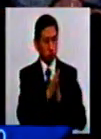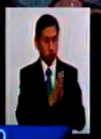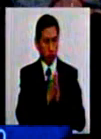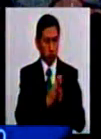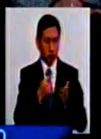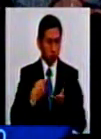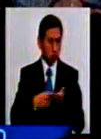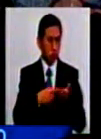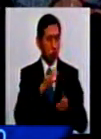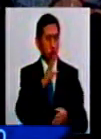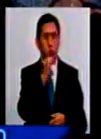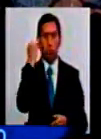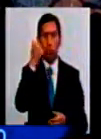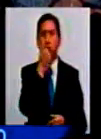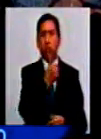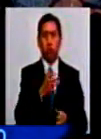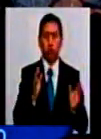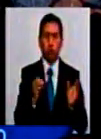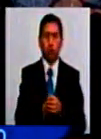de negociar.